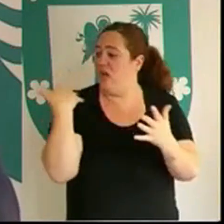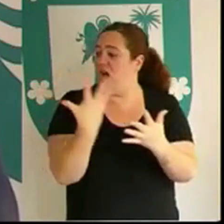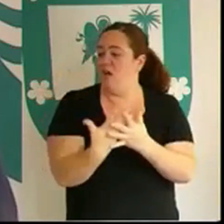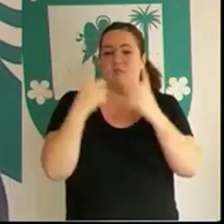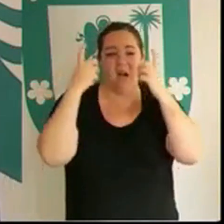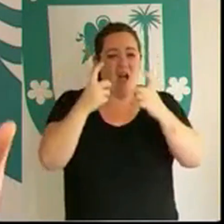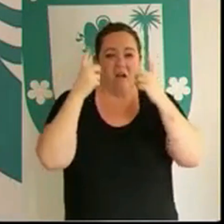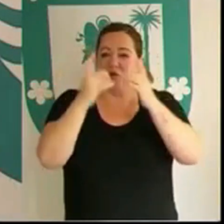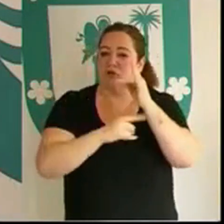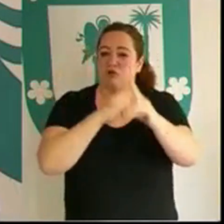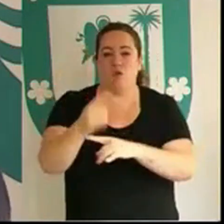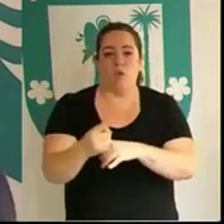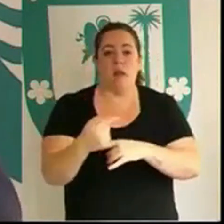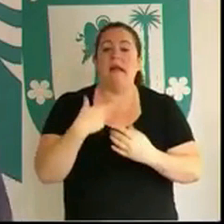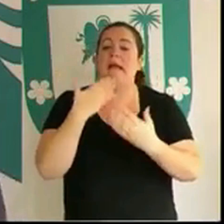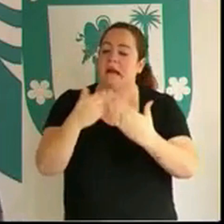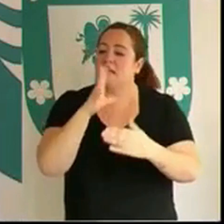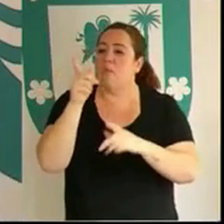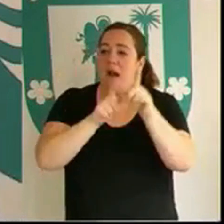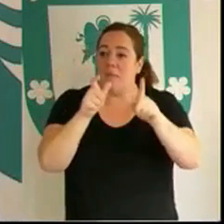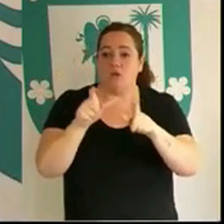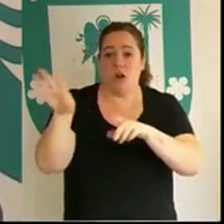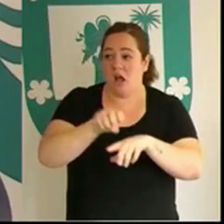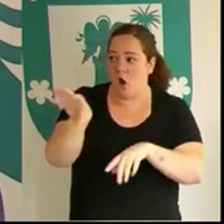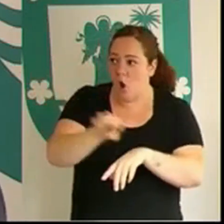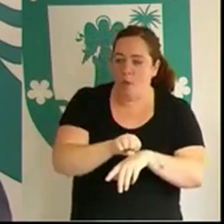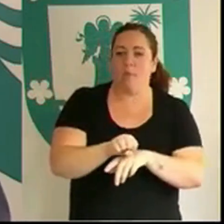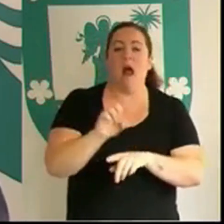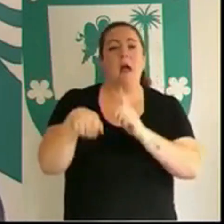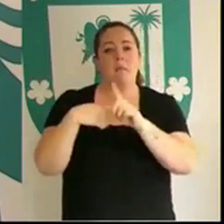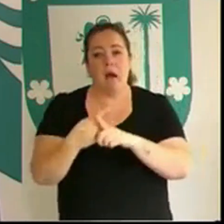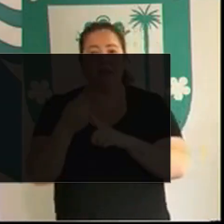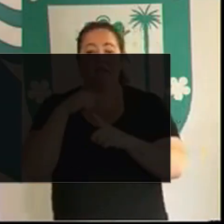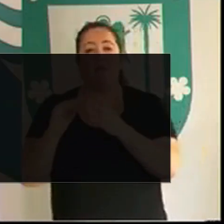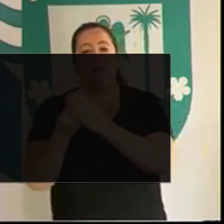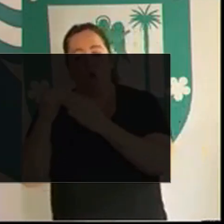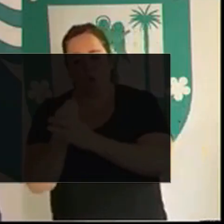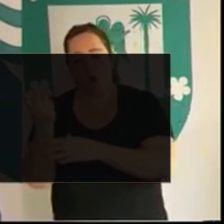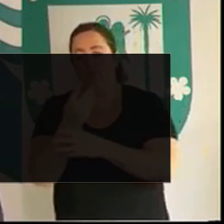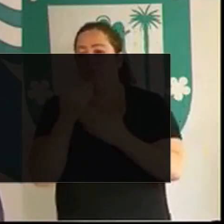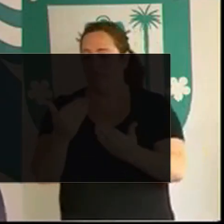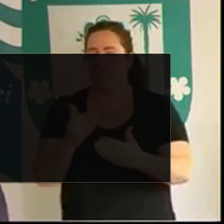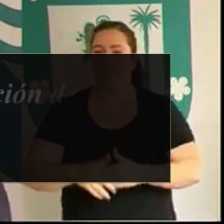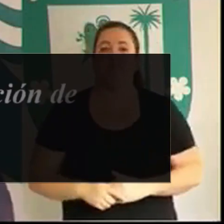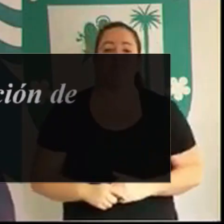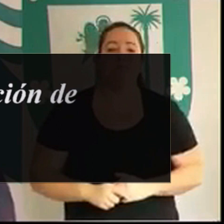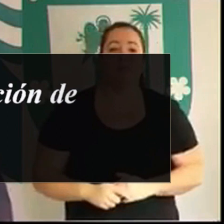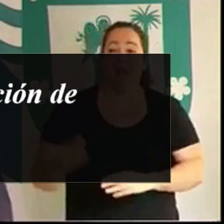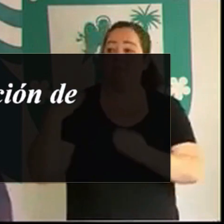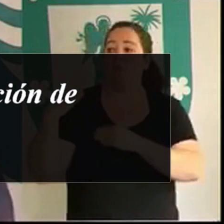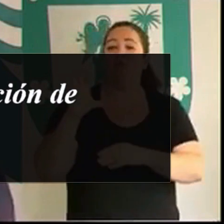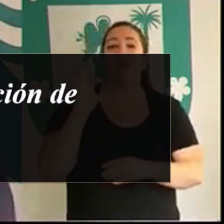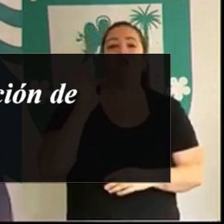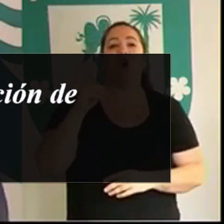agradecer por parte de los consumidores y por parte también de los productores. Y en cuanto a la pregunta de Sodepal, yo